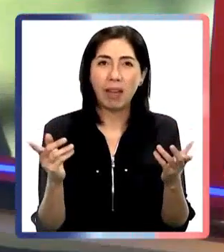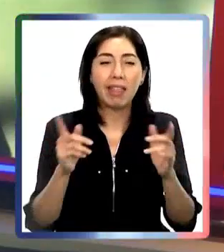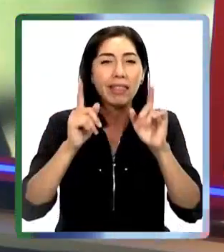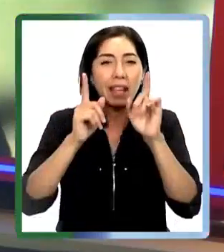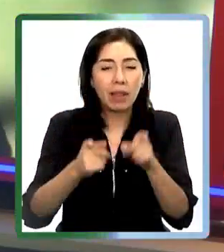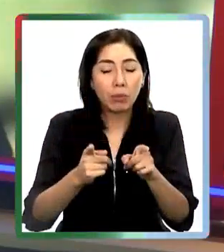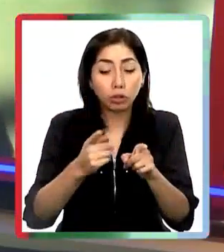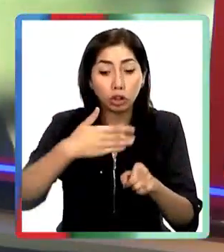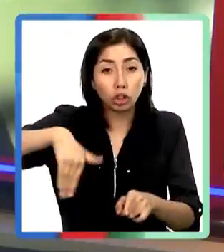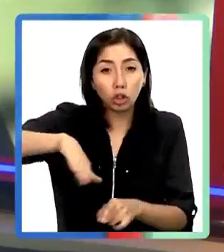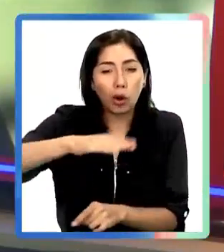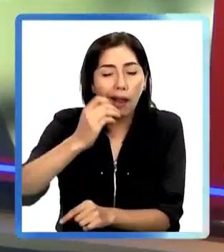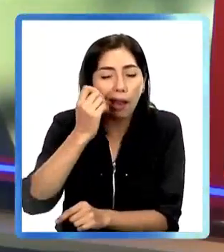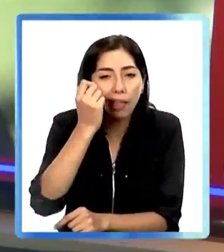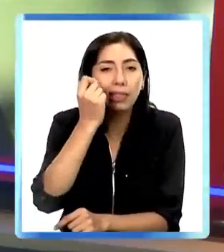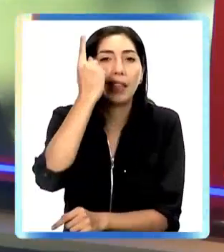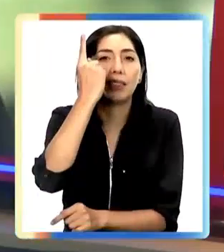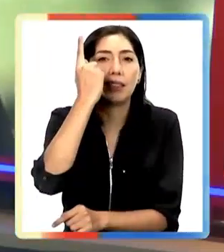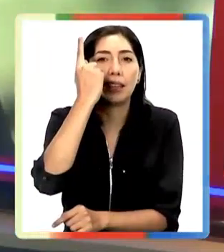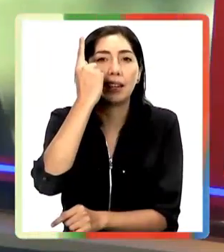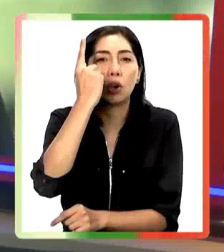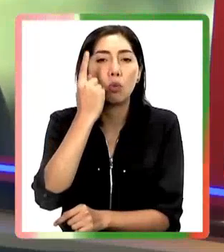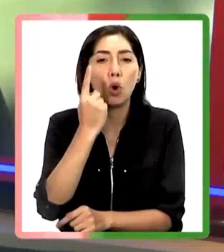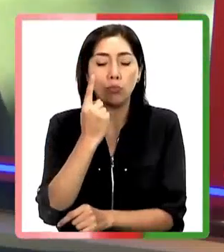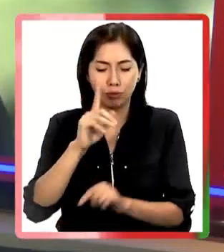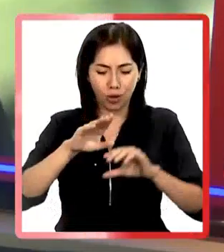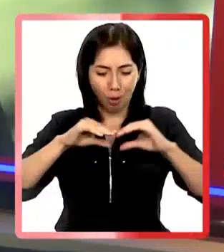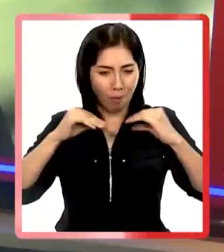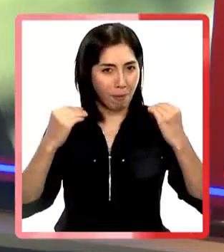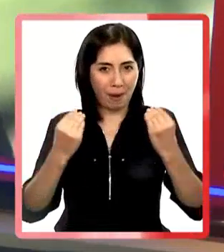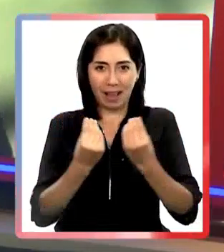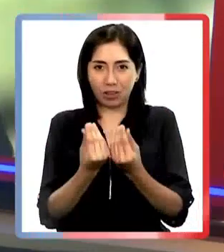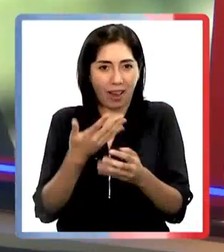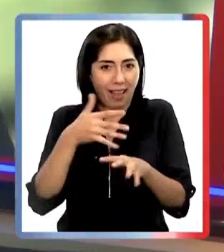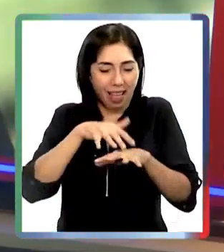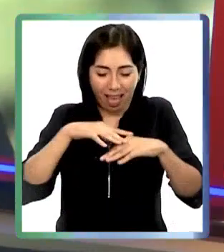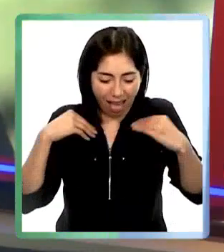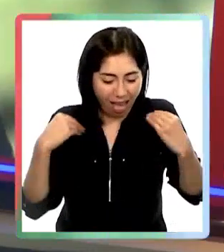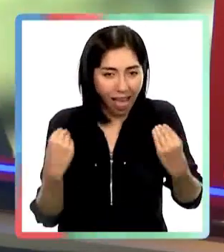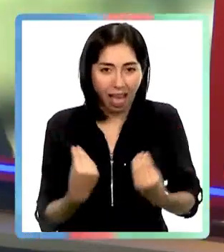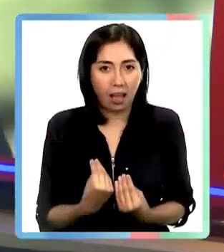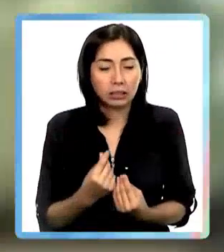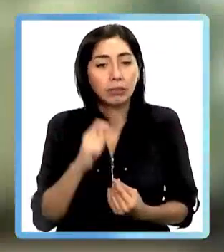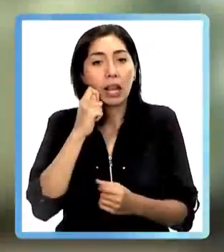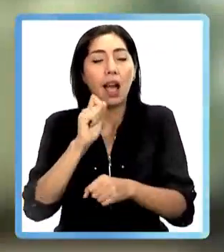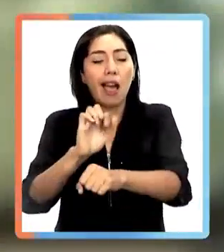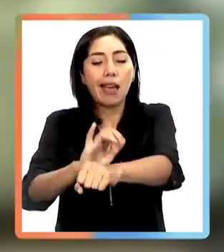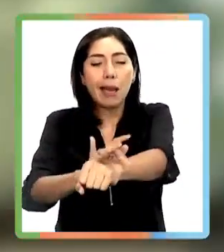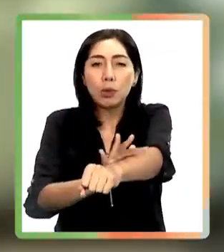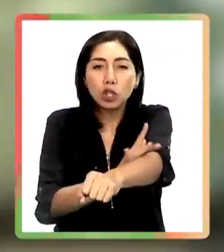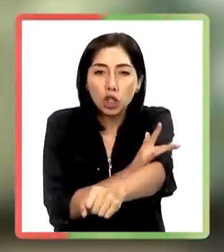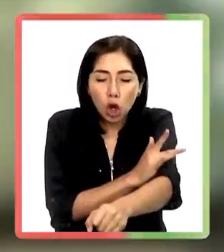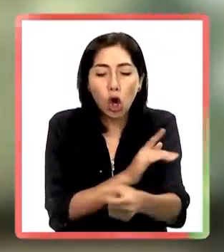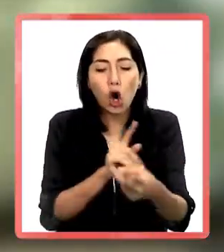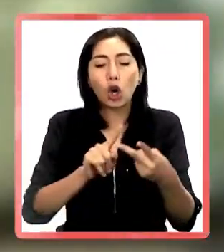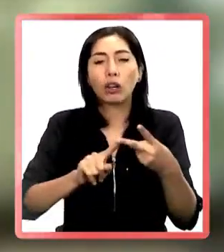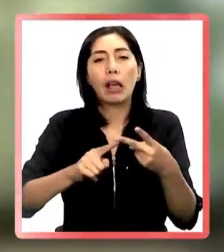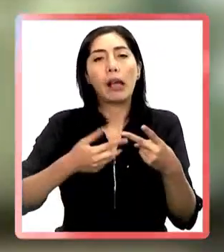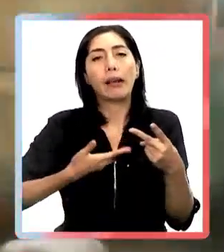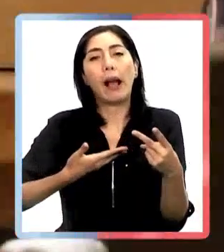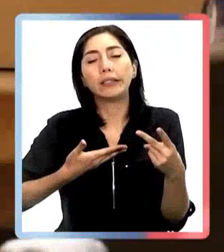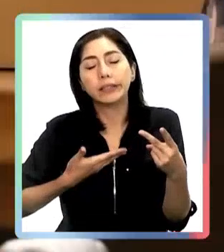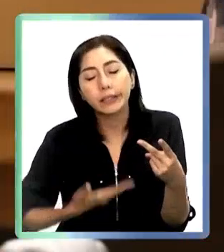pero debemos comprender que somos una sola entidad. Entonces nuestras emociones,